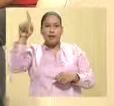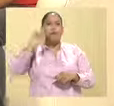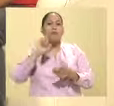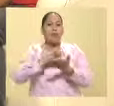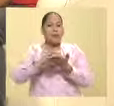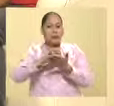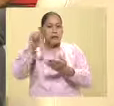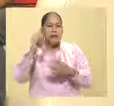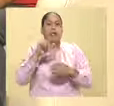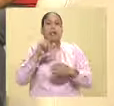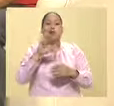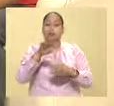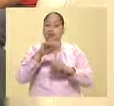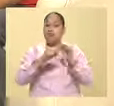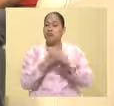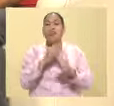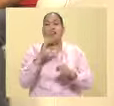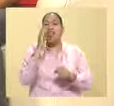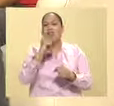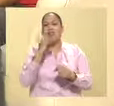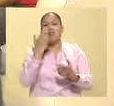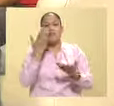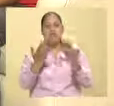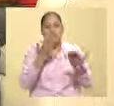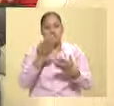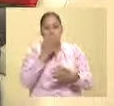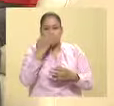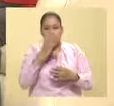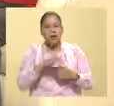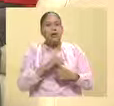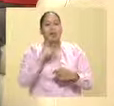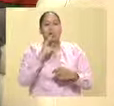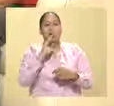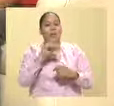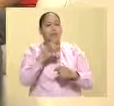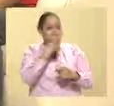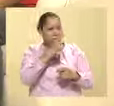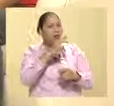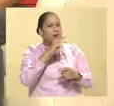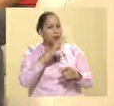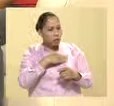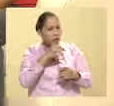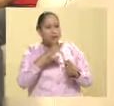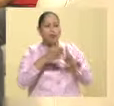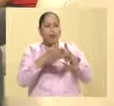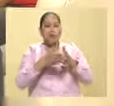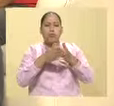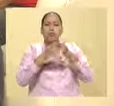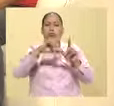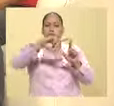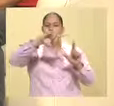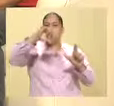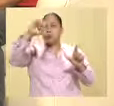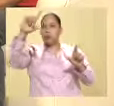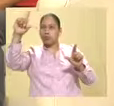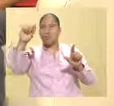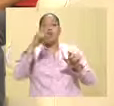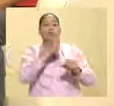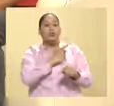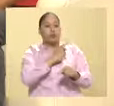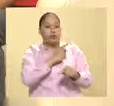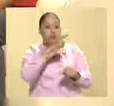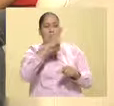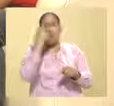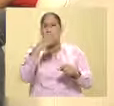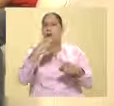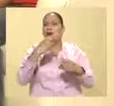que a los 19 años no quería estudiar y su papá le dijo por qué no dar la vuelta en un velero solar para hacer un récord dijo